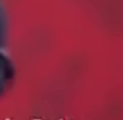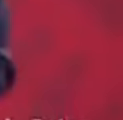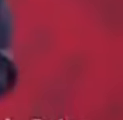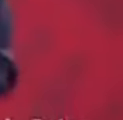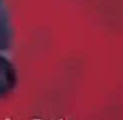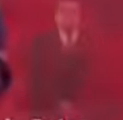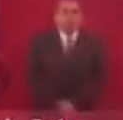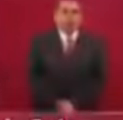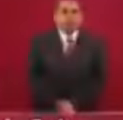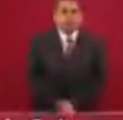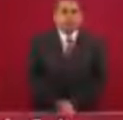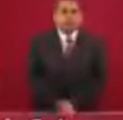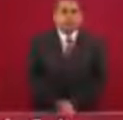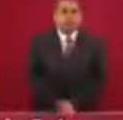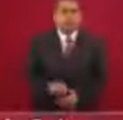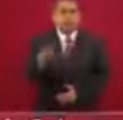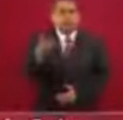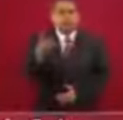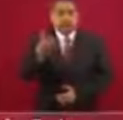mujeres